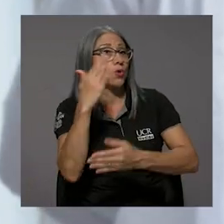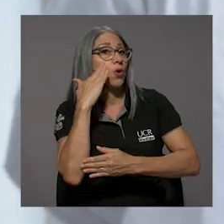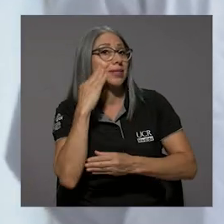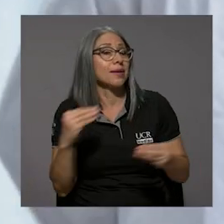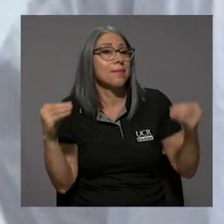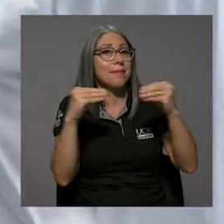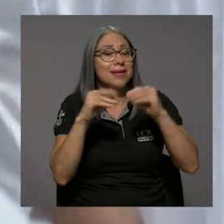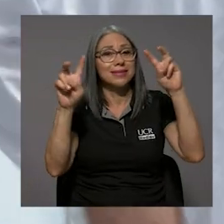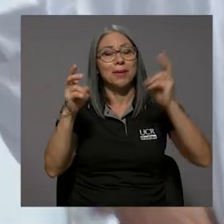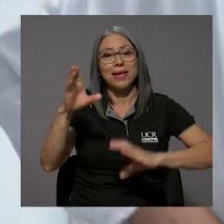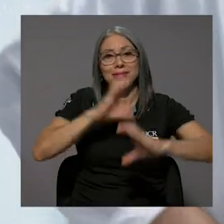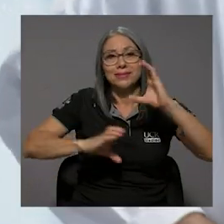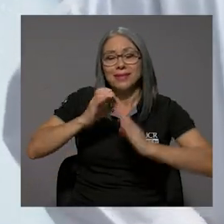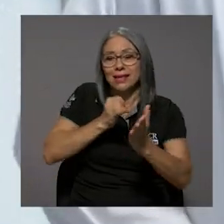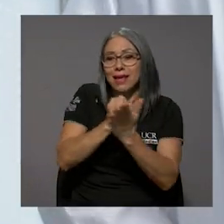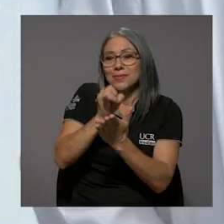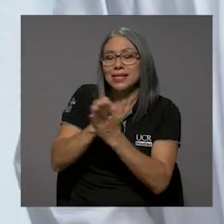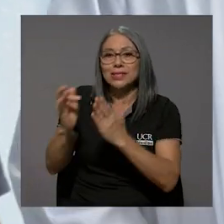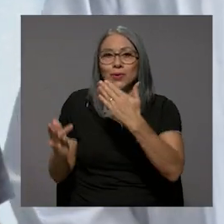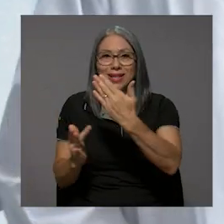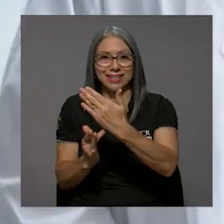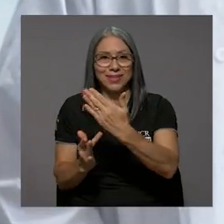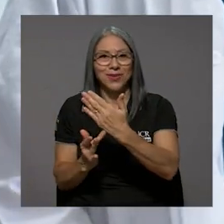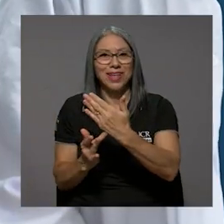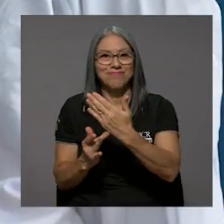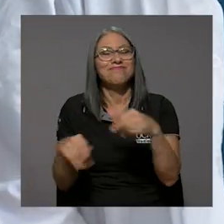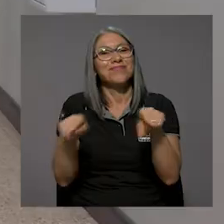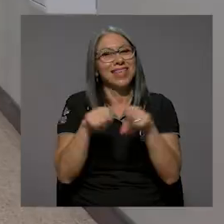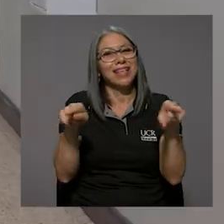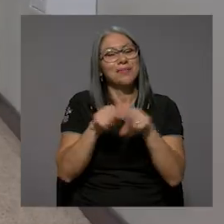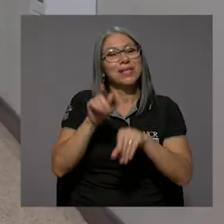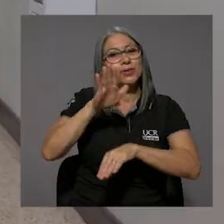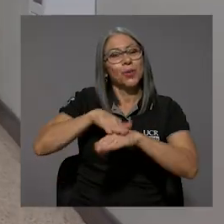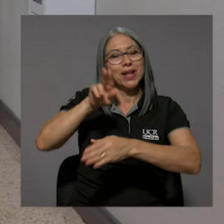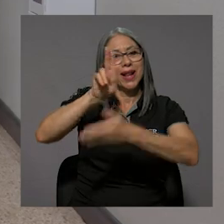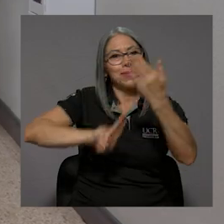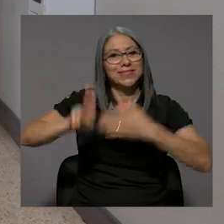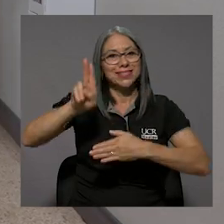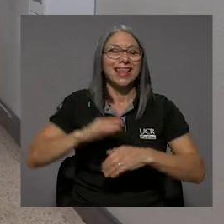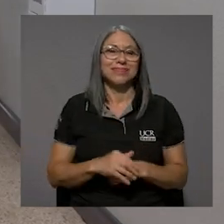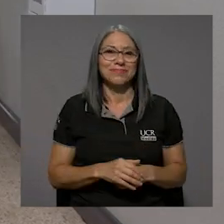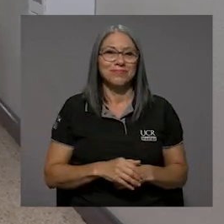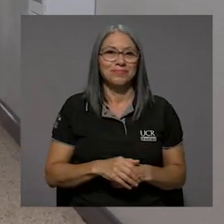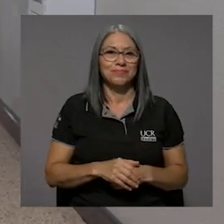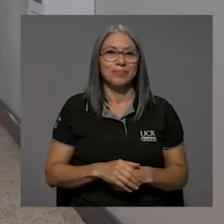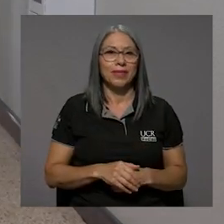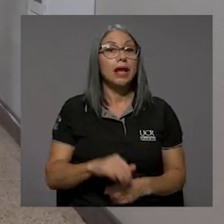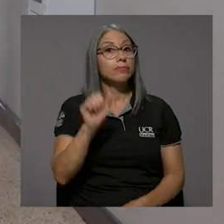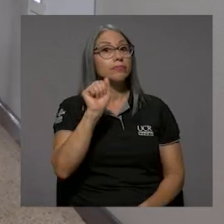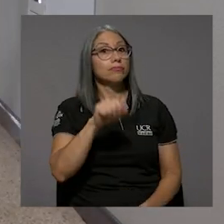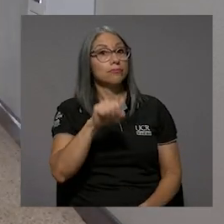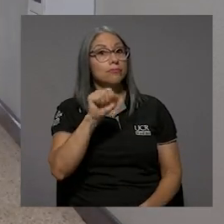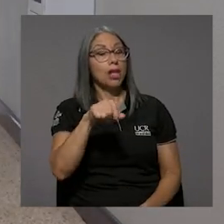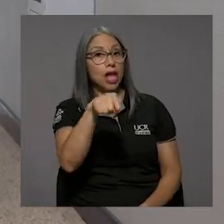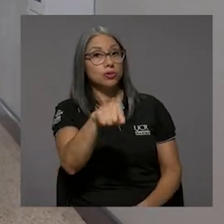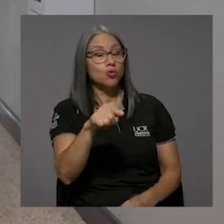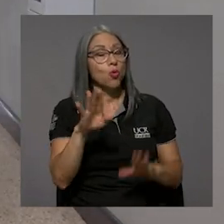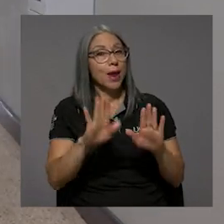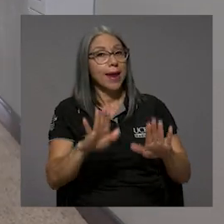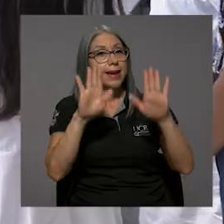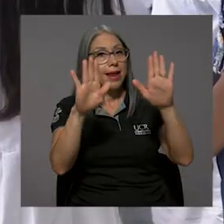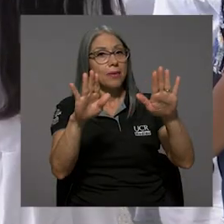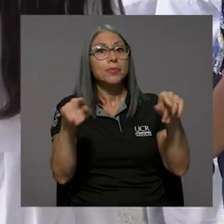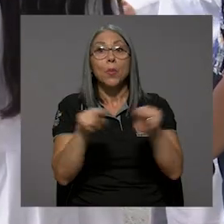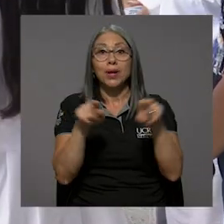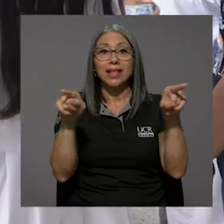el tema de la ciencia, la investigación y la tecnología, y también sobre la universidad. Sí, eso me parece genial porque también, bueno,